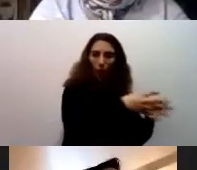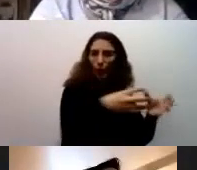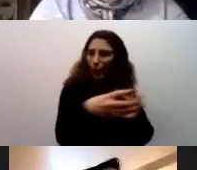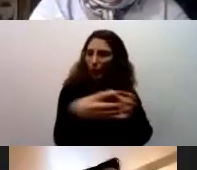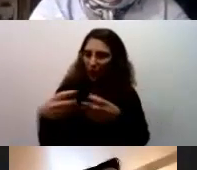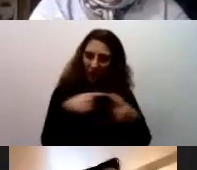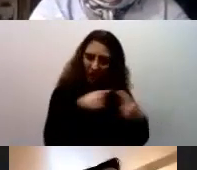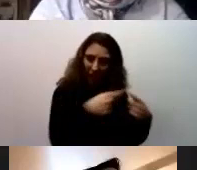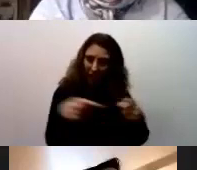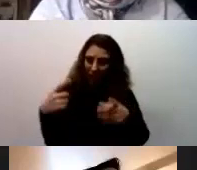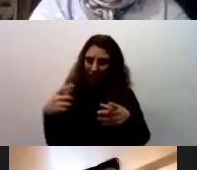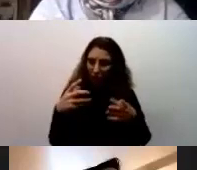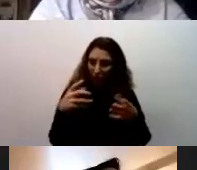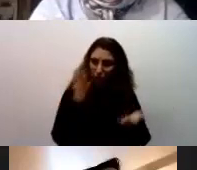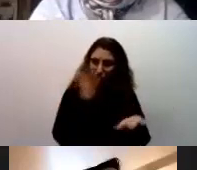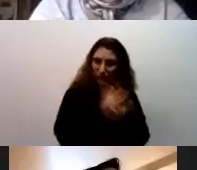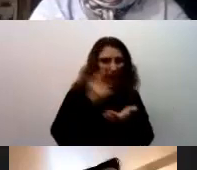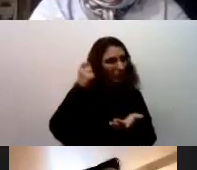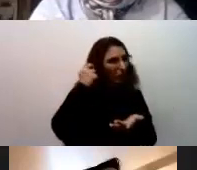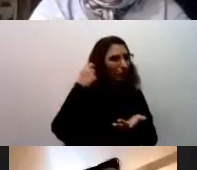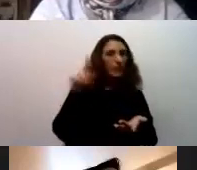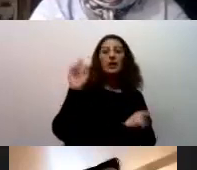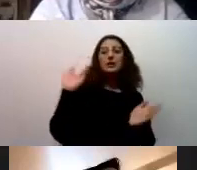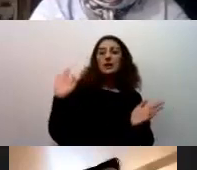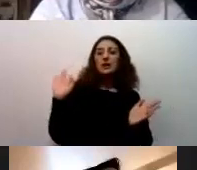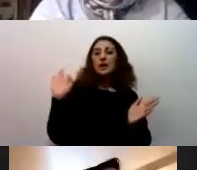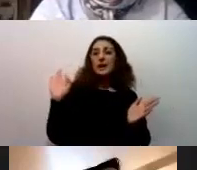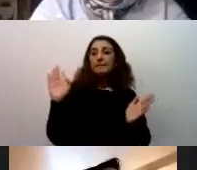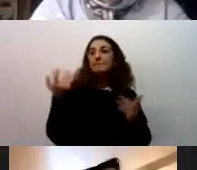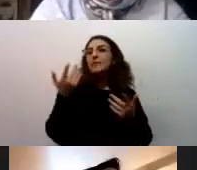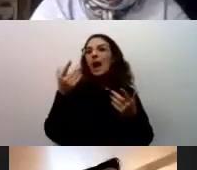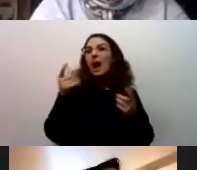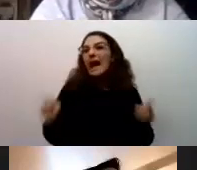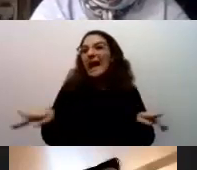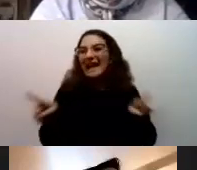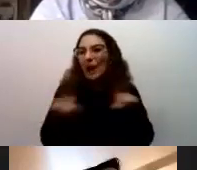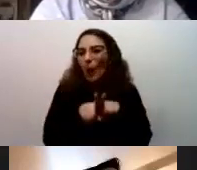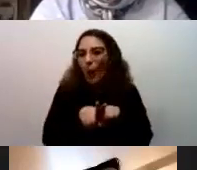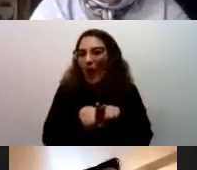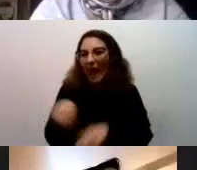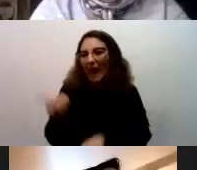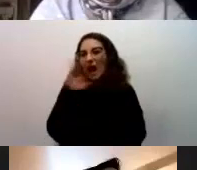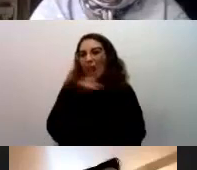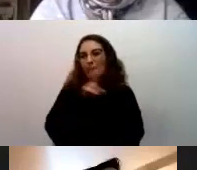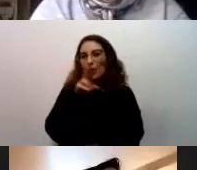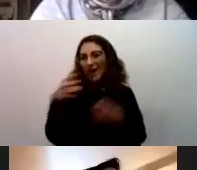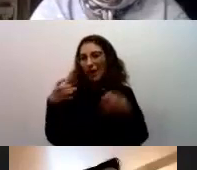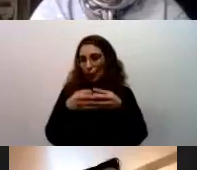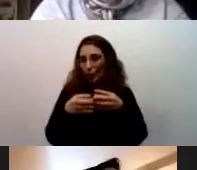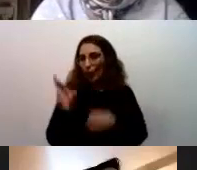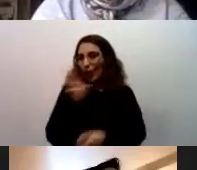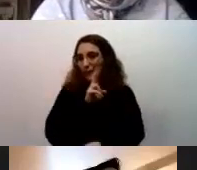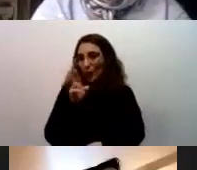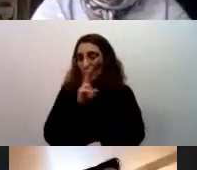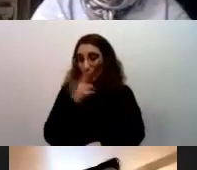Del mismo modo que se han logrado las mujeres, el género, o sea, el grupo de mujeres ha conseguido con